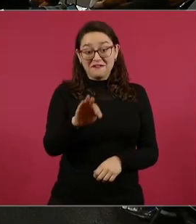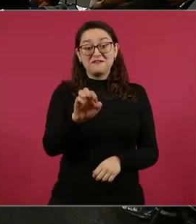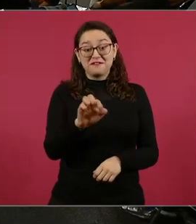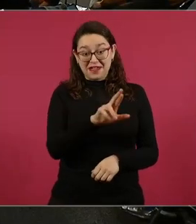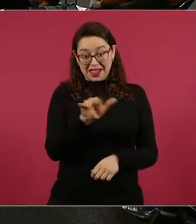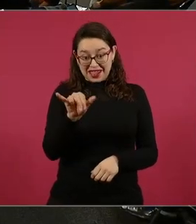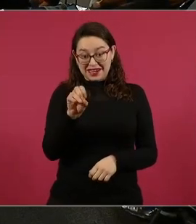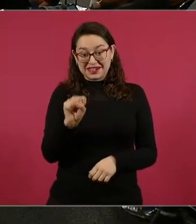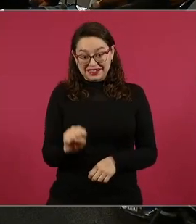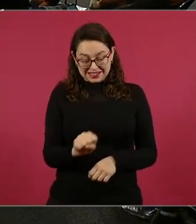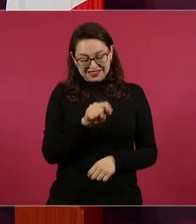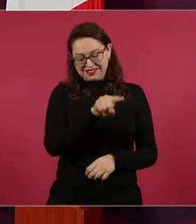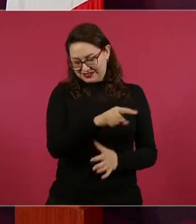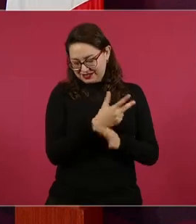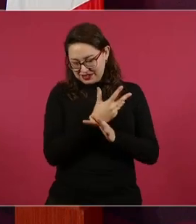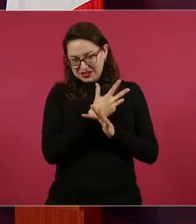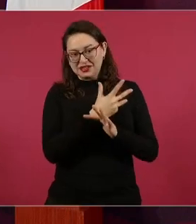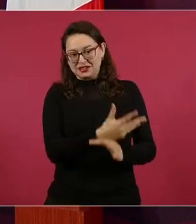No, ¿cómo no?